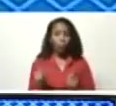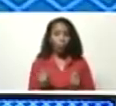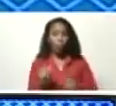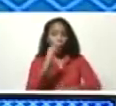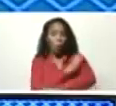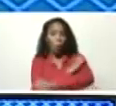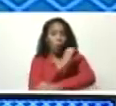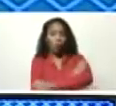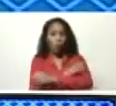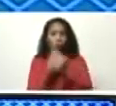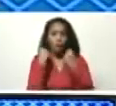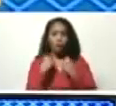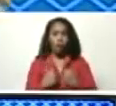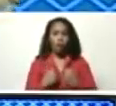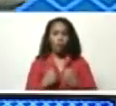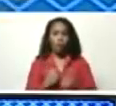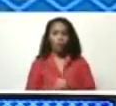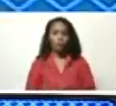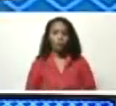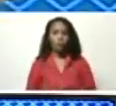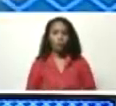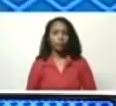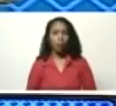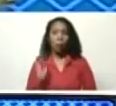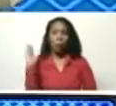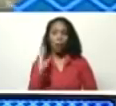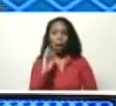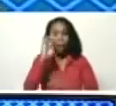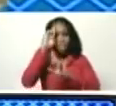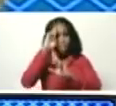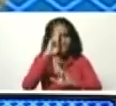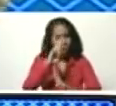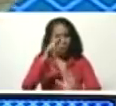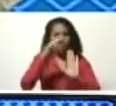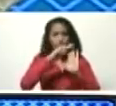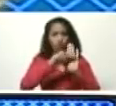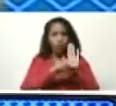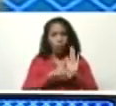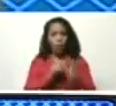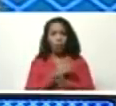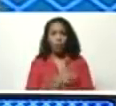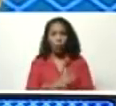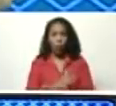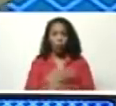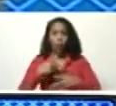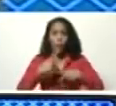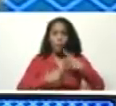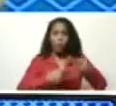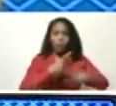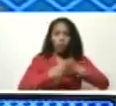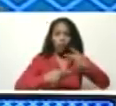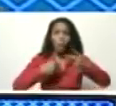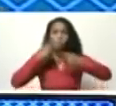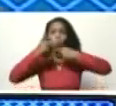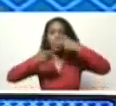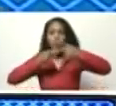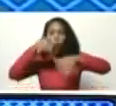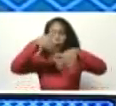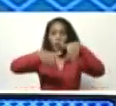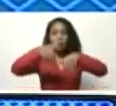oposición dura, venía respetando las reglas de juego de los procesos políticos